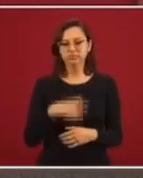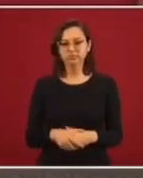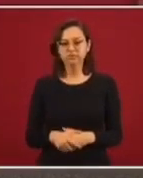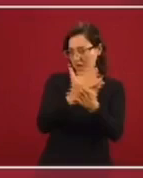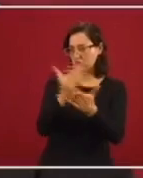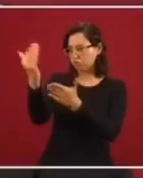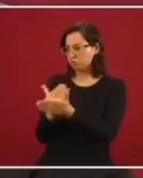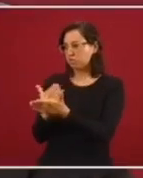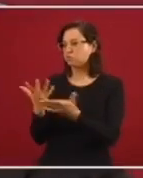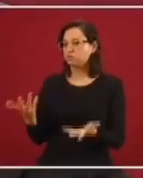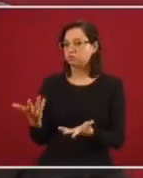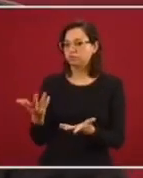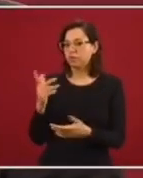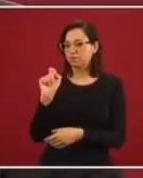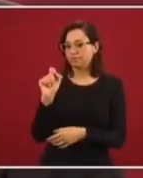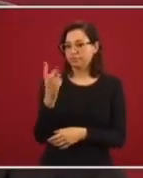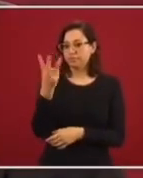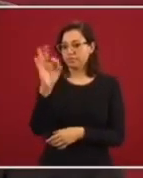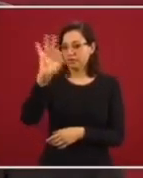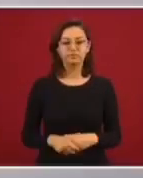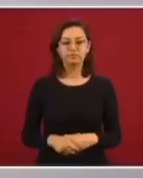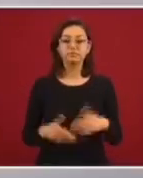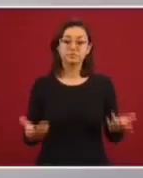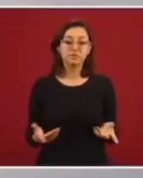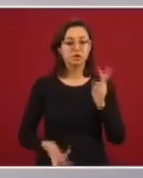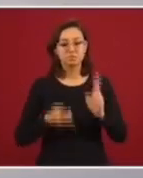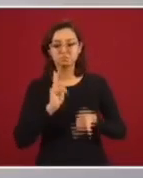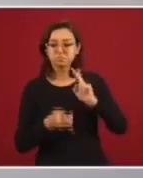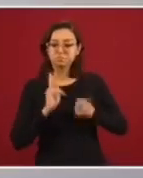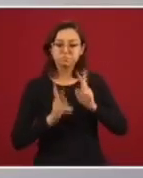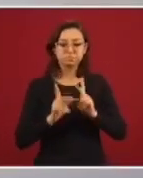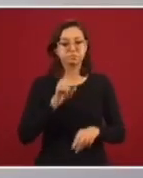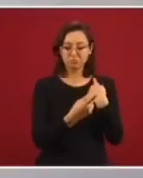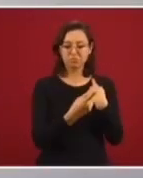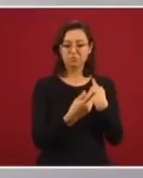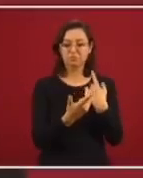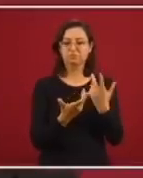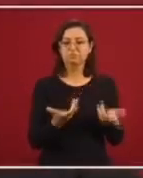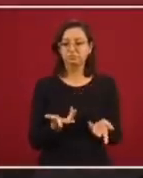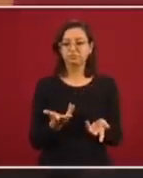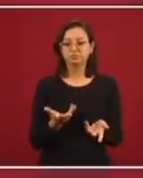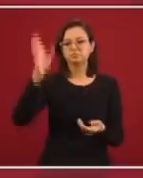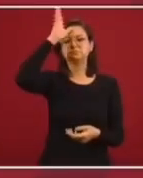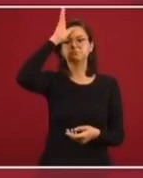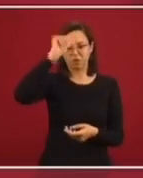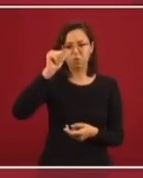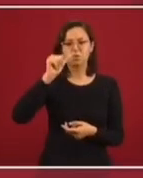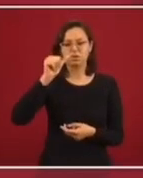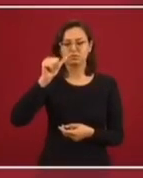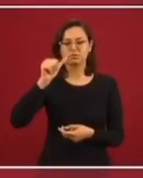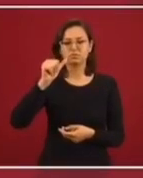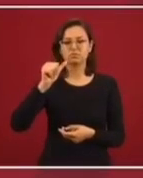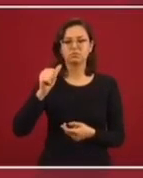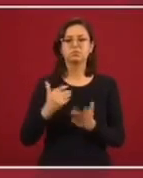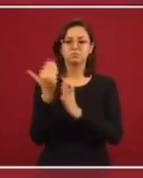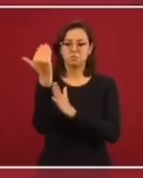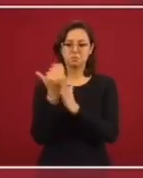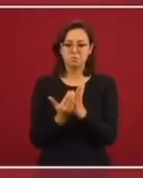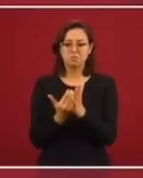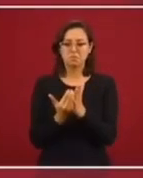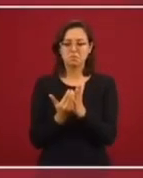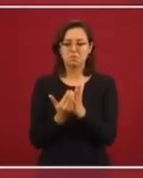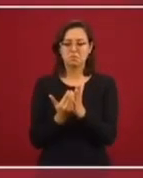pues una disminución del orden del 23% de la producción. Comunicó con nosotros el presidente Trump y se llegó a un acuerdo de hacer una